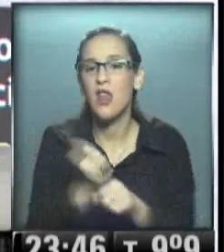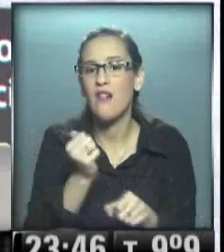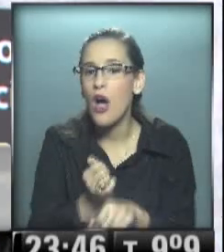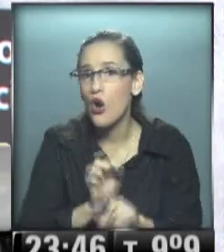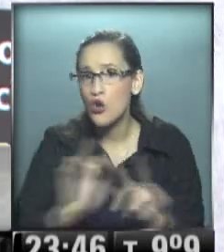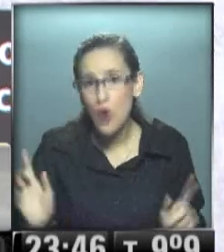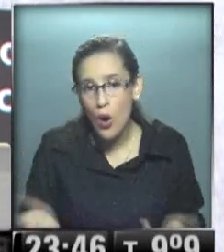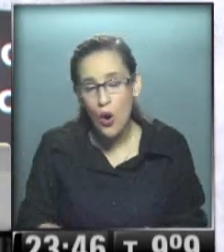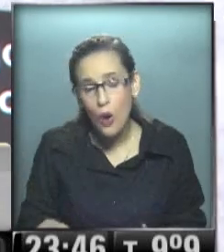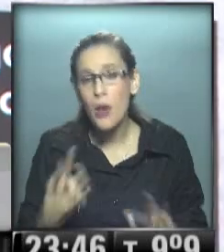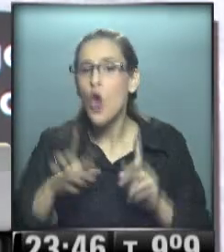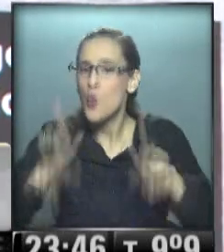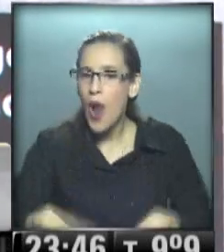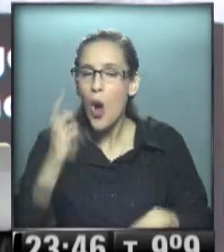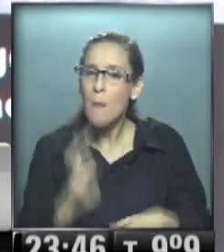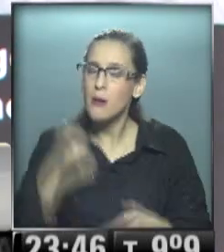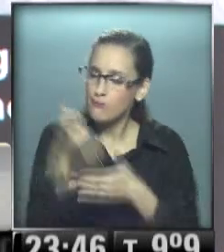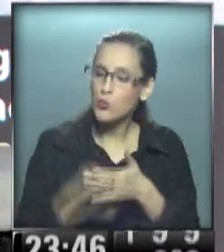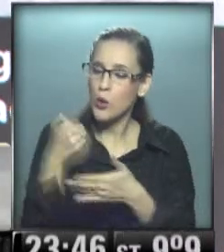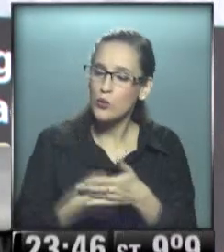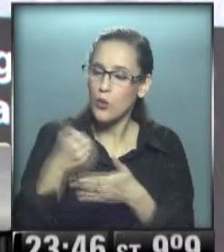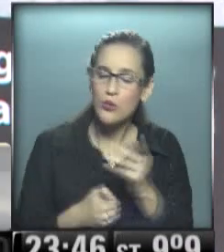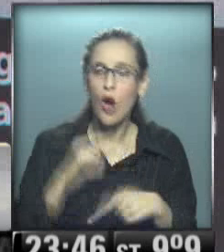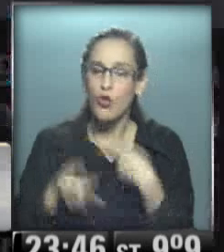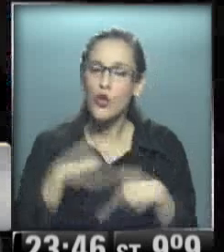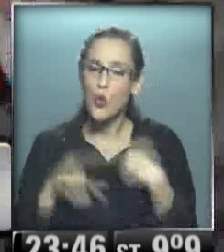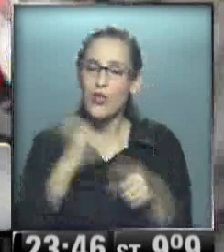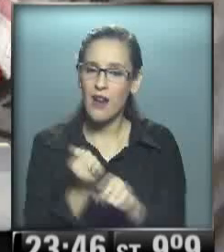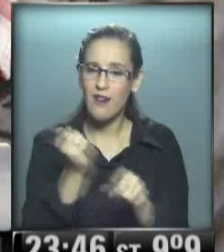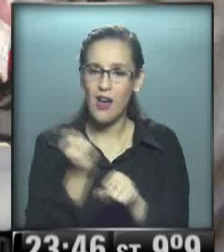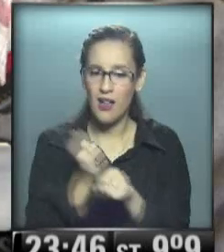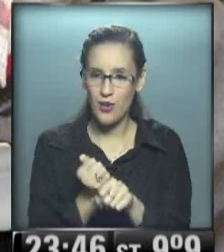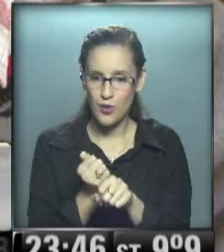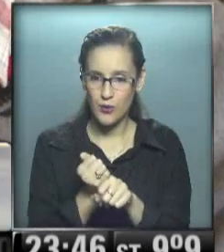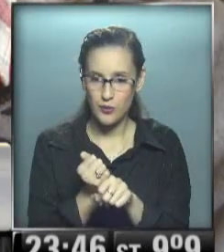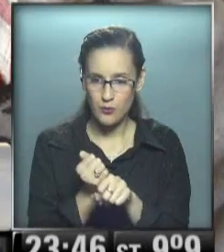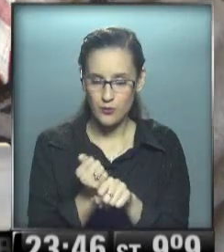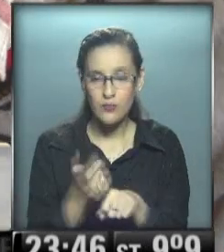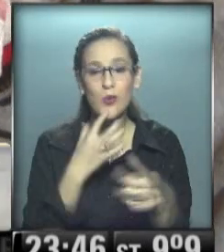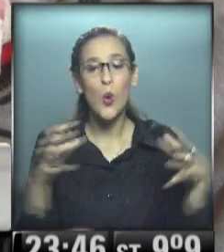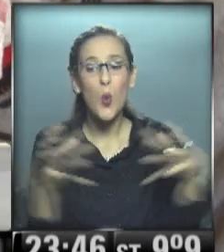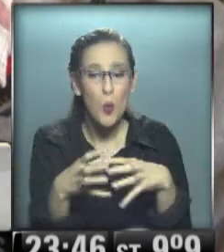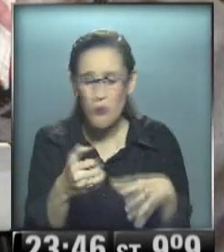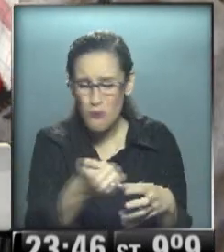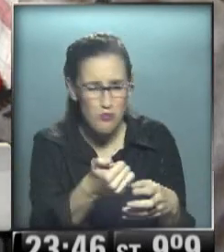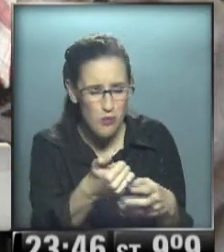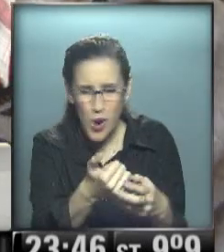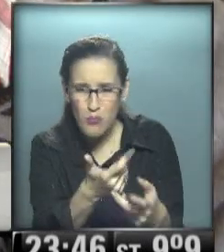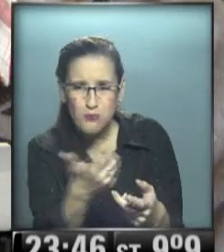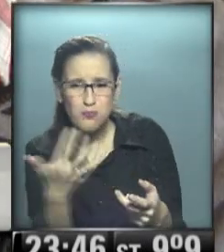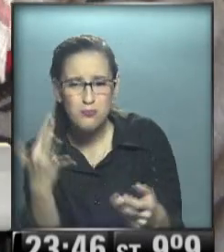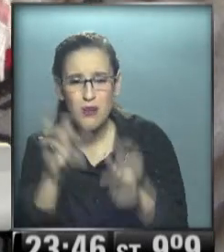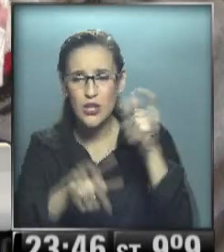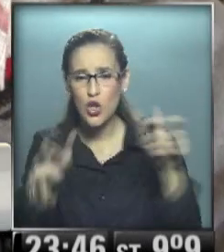respecto a la organización a la que él pertenecía. De todas maneras, era capaz de con un grupito pequeño de periodistas, con un puñado de